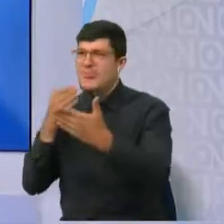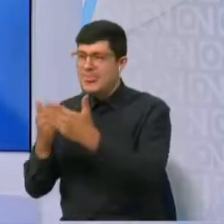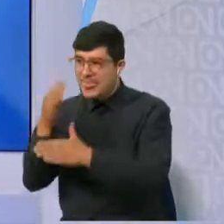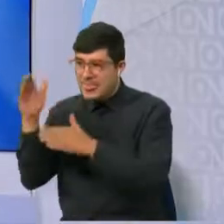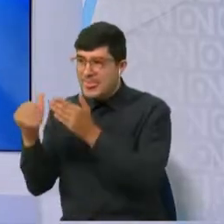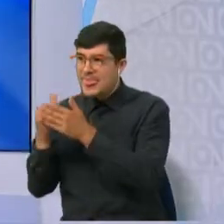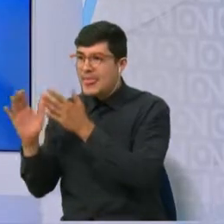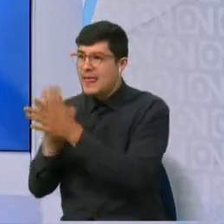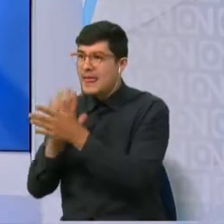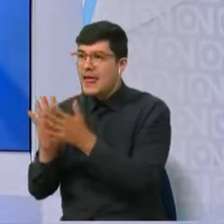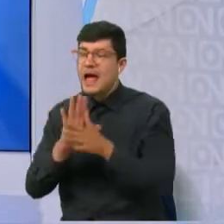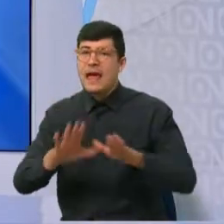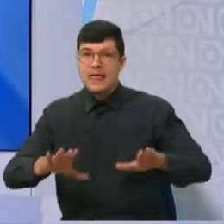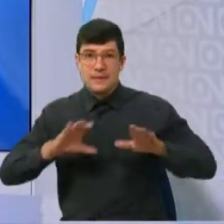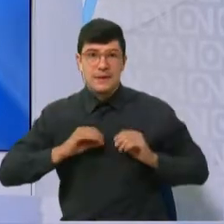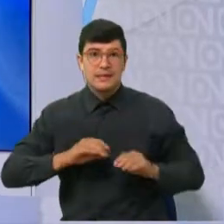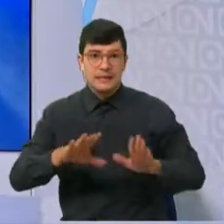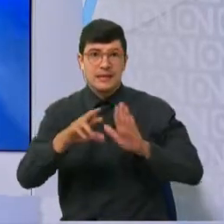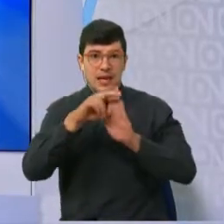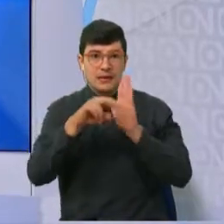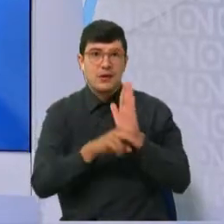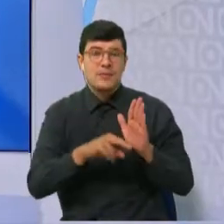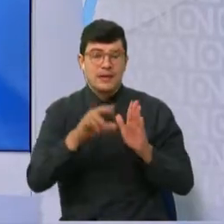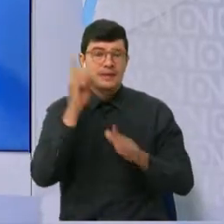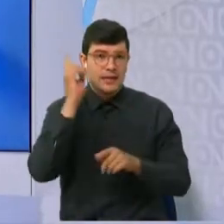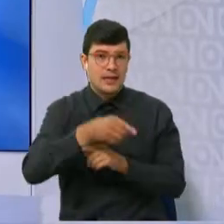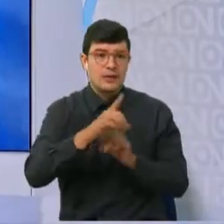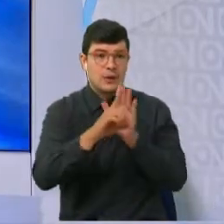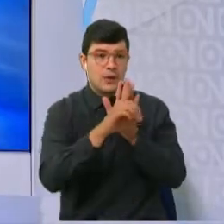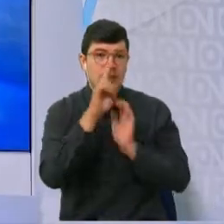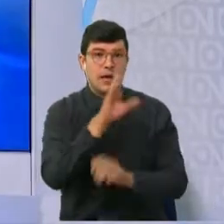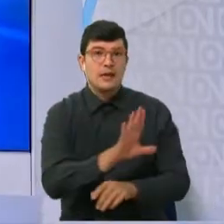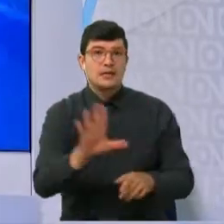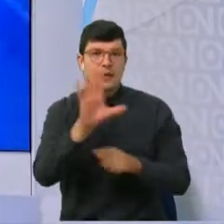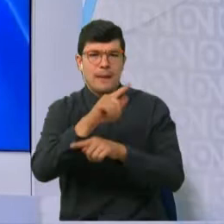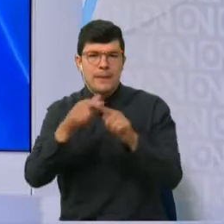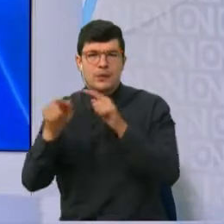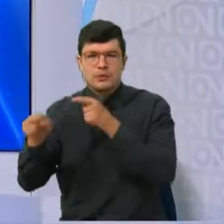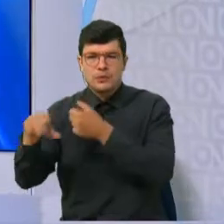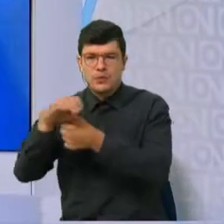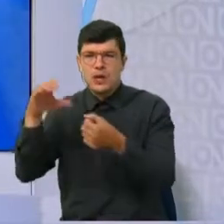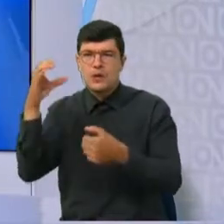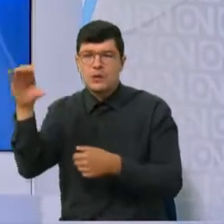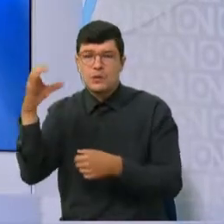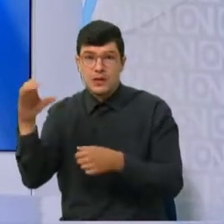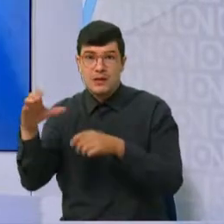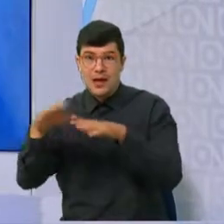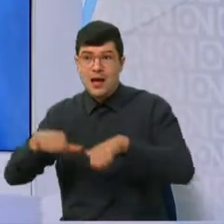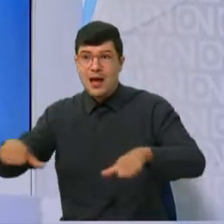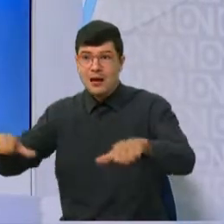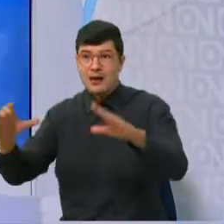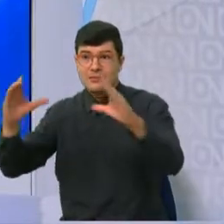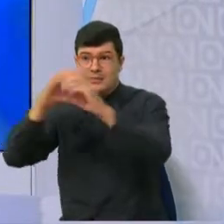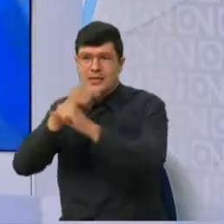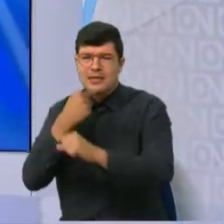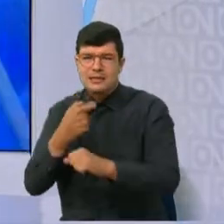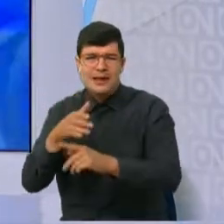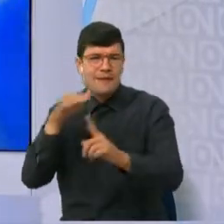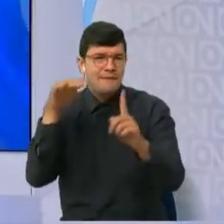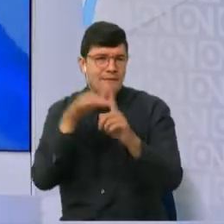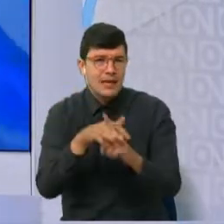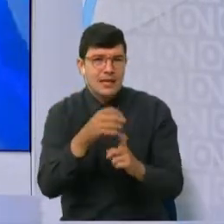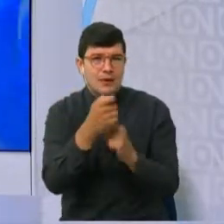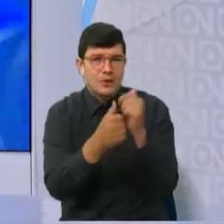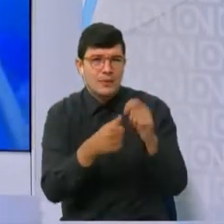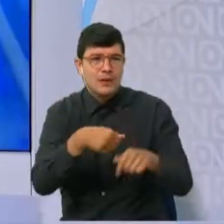Acatando esta norma y este decreto nacional en Cúcuta, el sector nocturno ha señalado de manera reiterativa las afectaciones económicas que